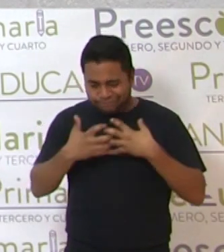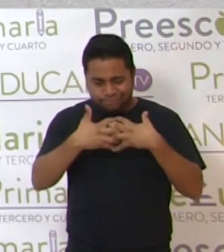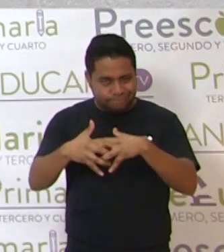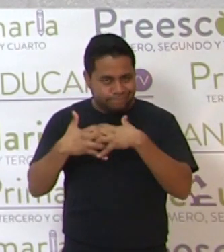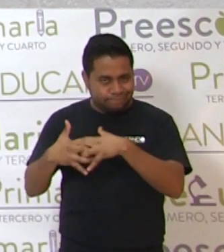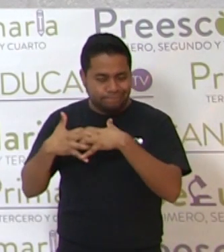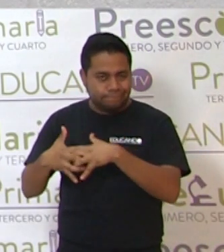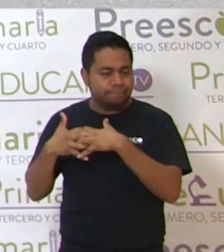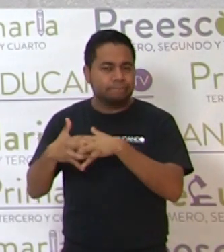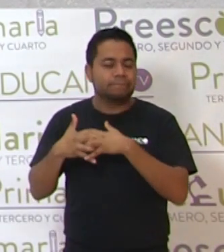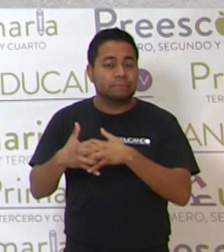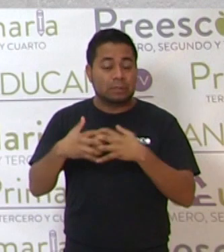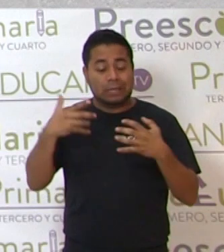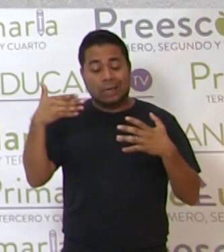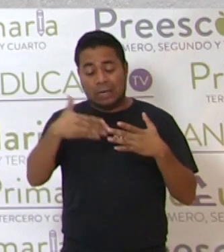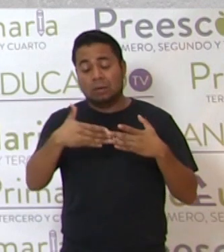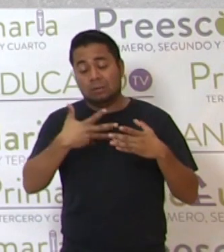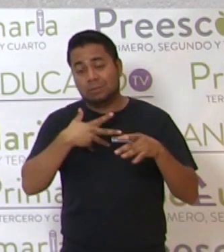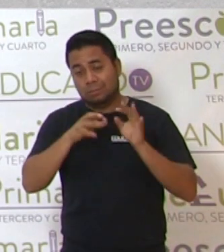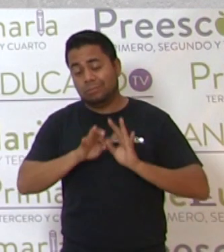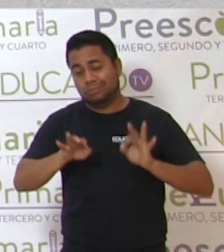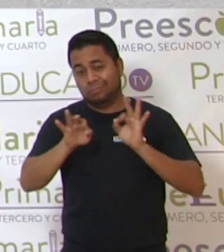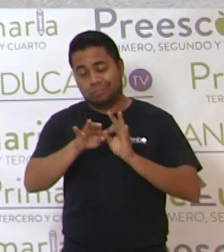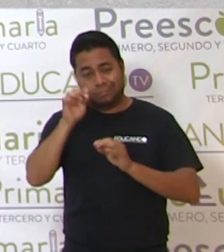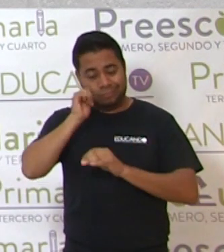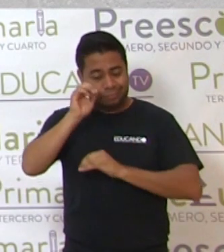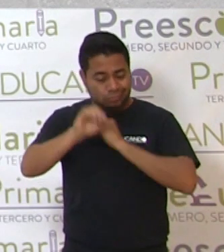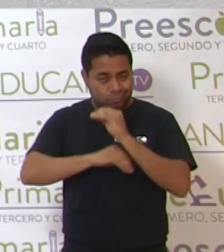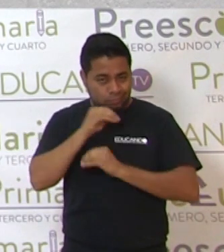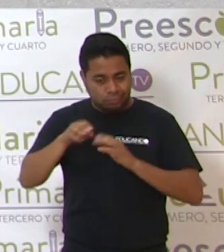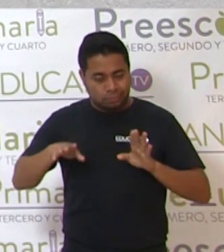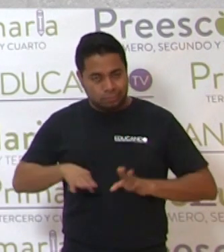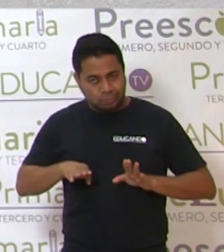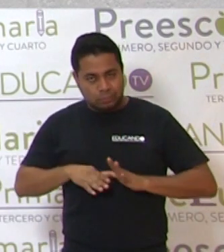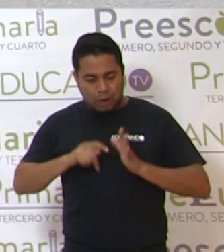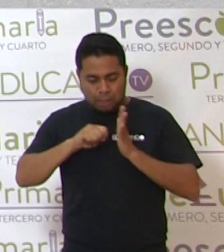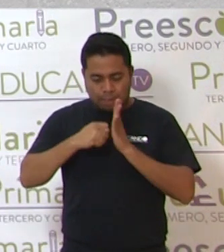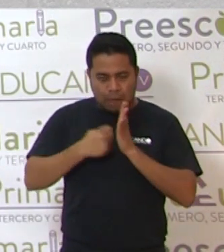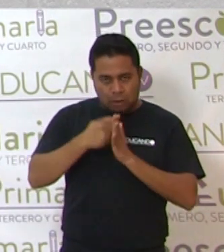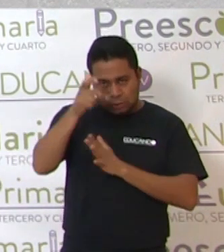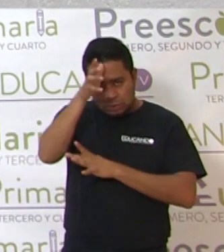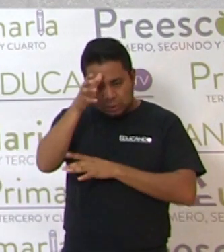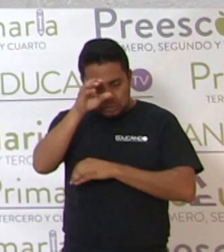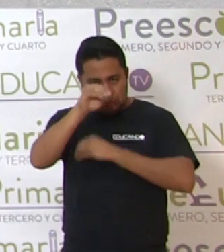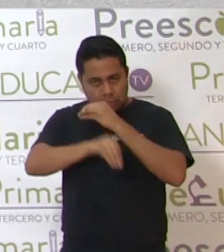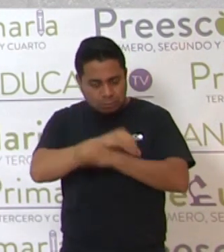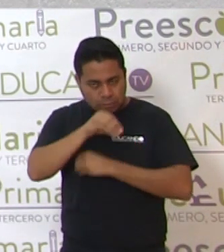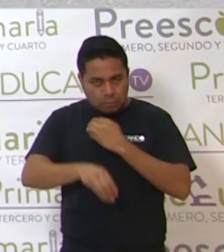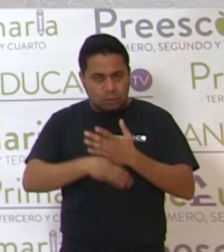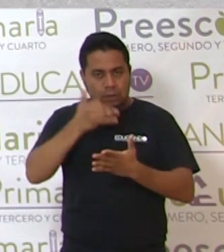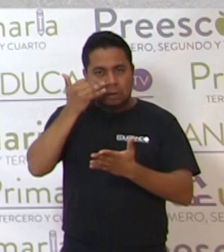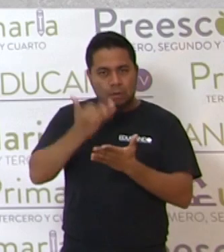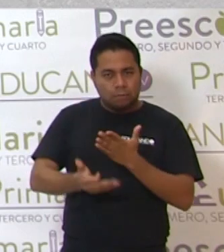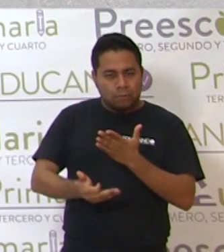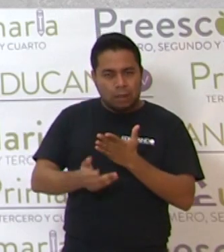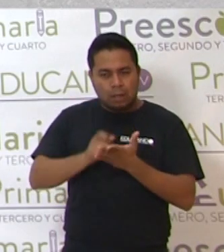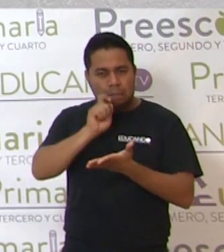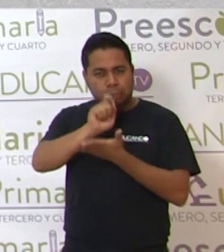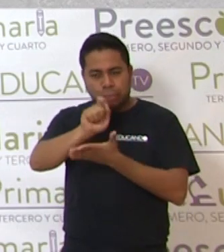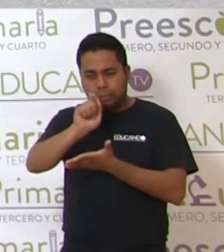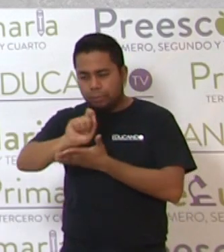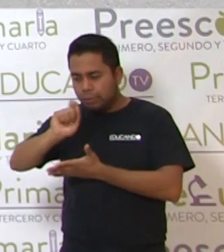Muestran máquinas ante todo e incluyen elementos técnicos y científicos. Carecen de signos de puntuación.